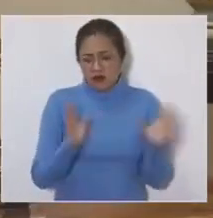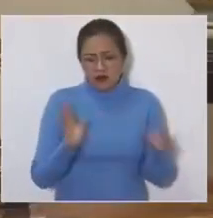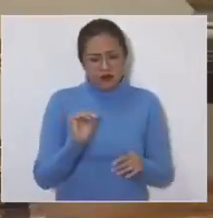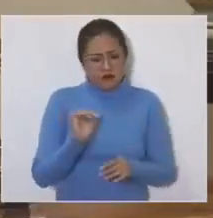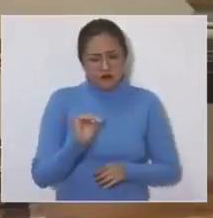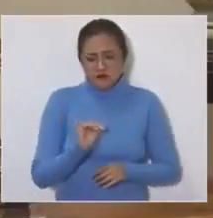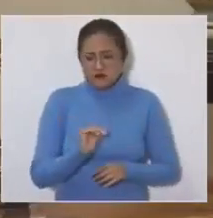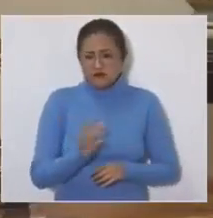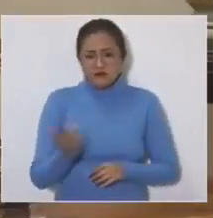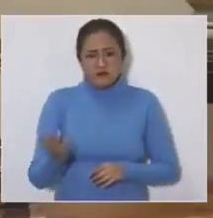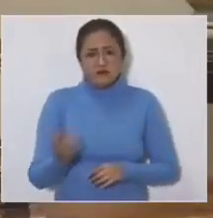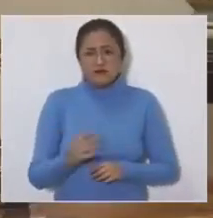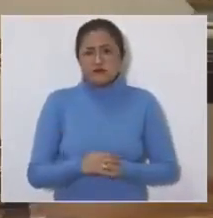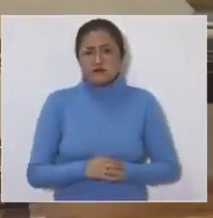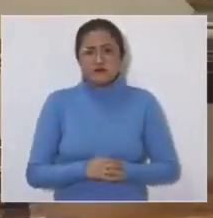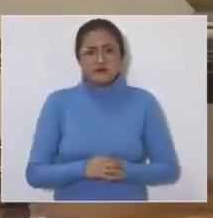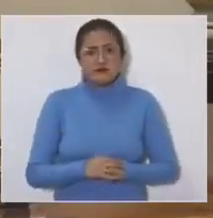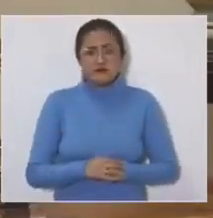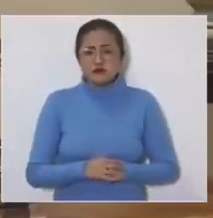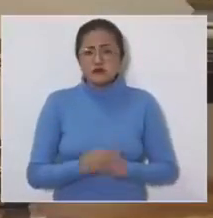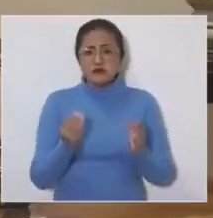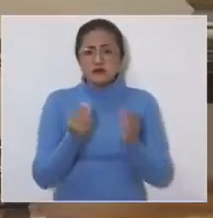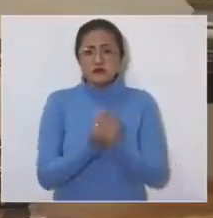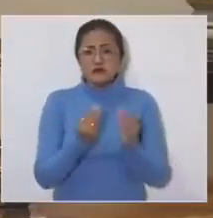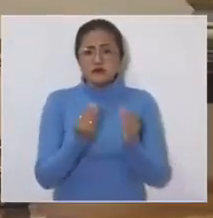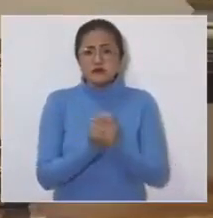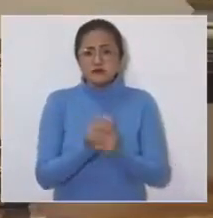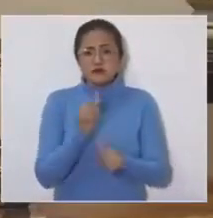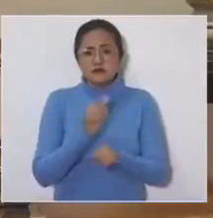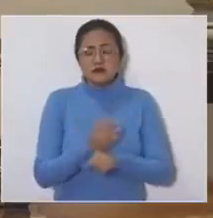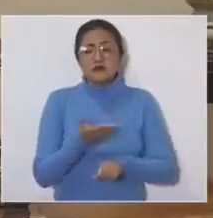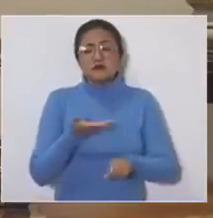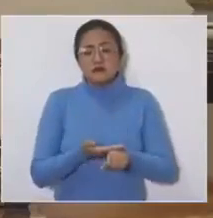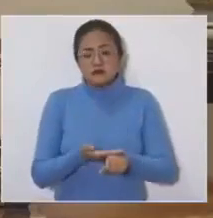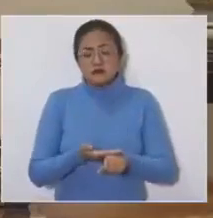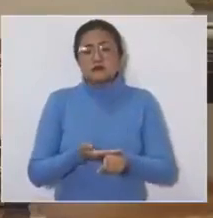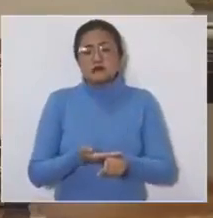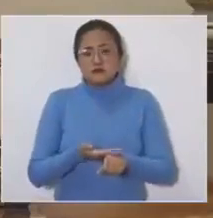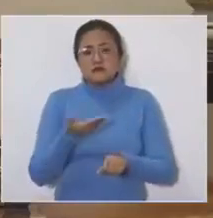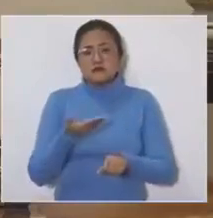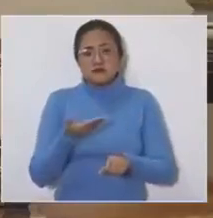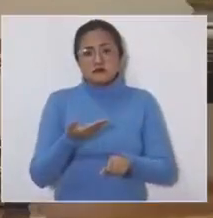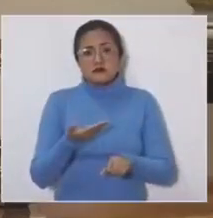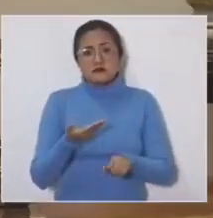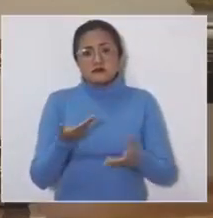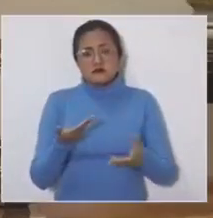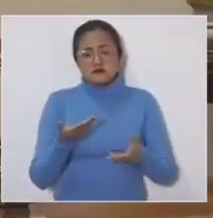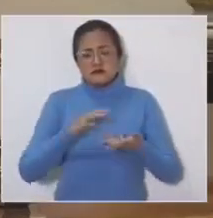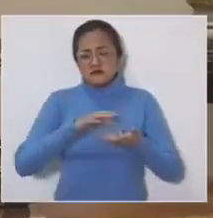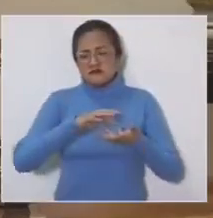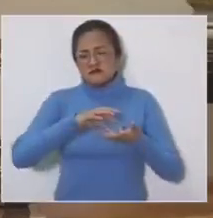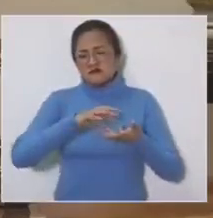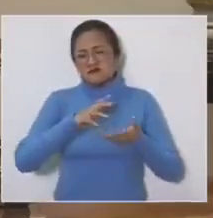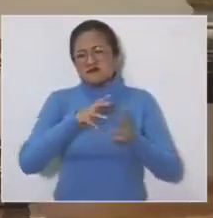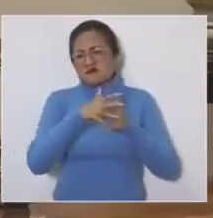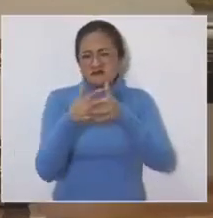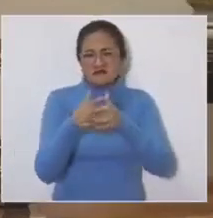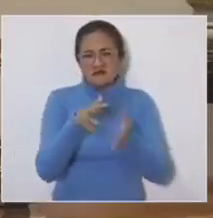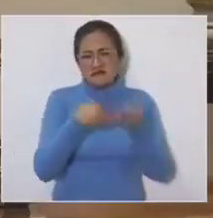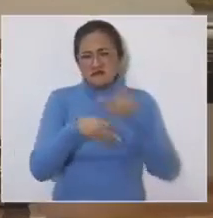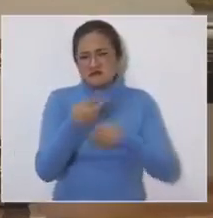sí o sea es un asunto fue muy muy muy torcido todo